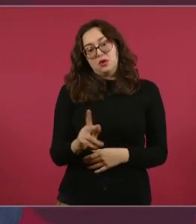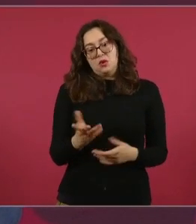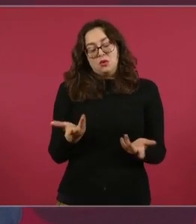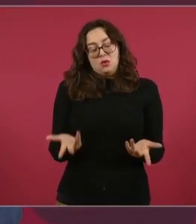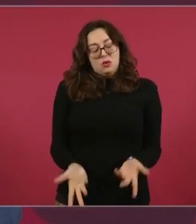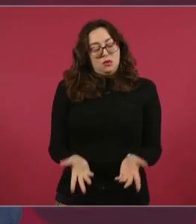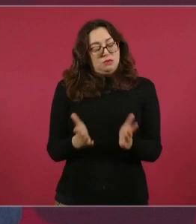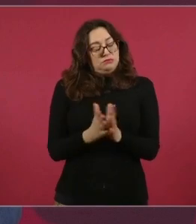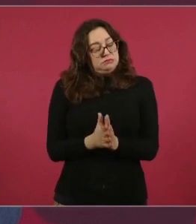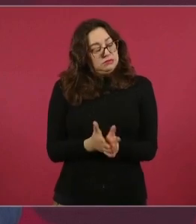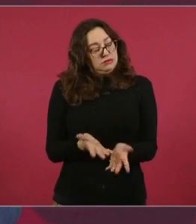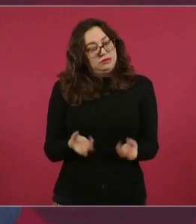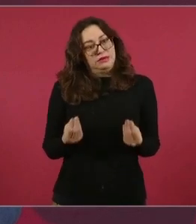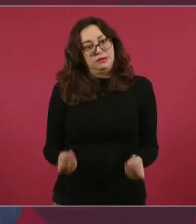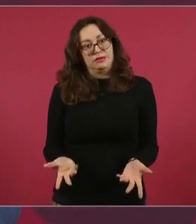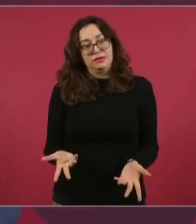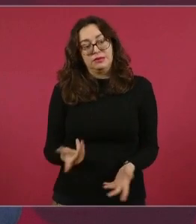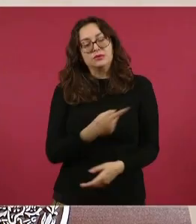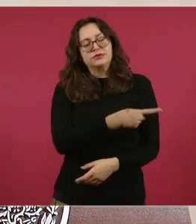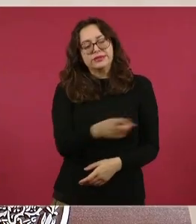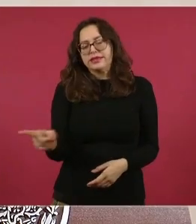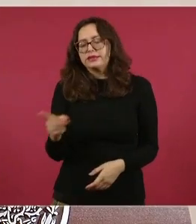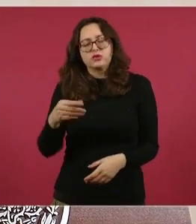les entiendo,